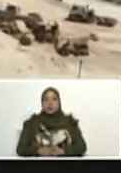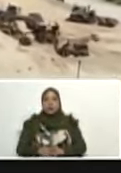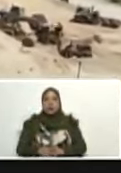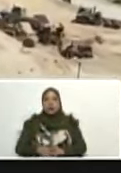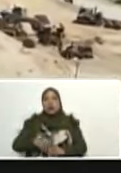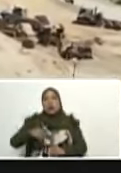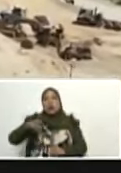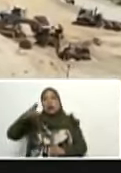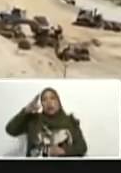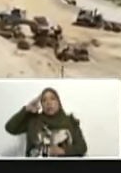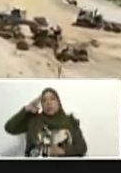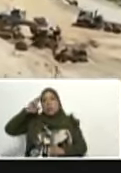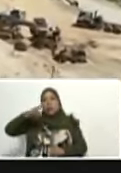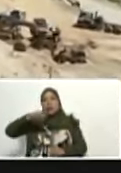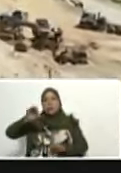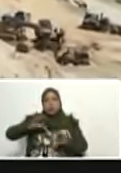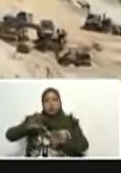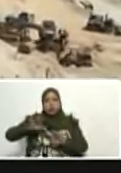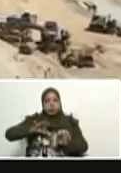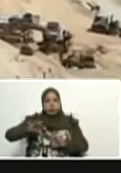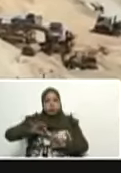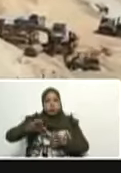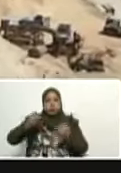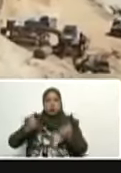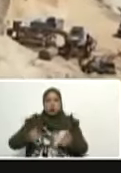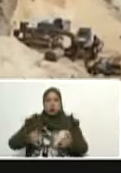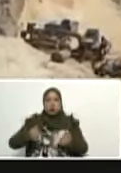mentes preparadas.